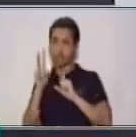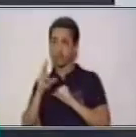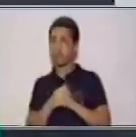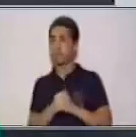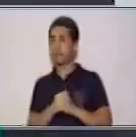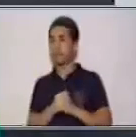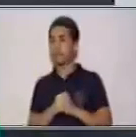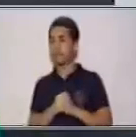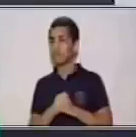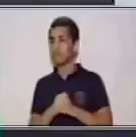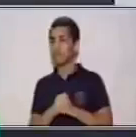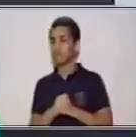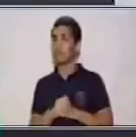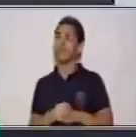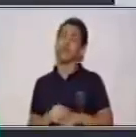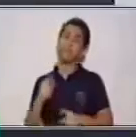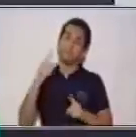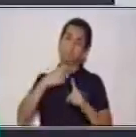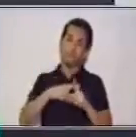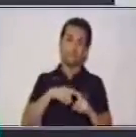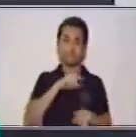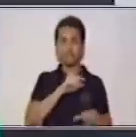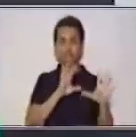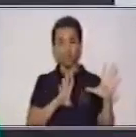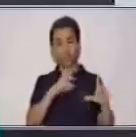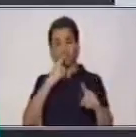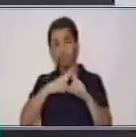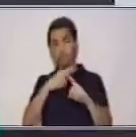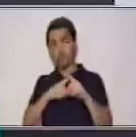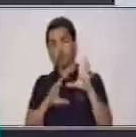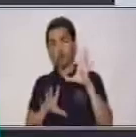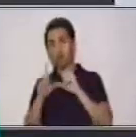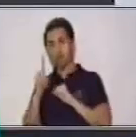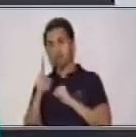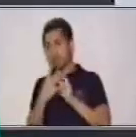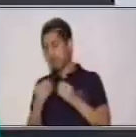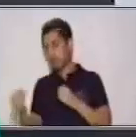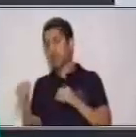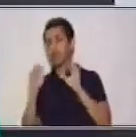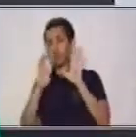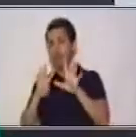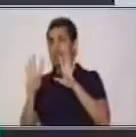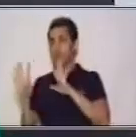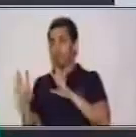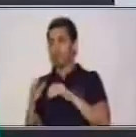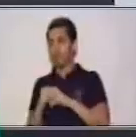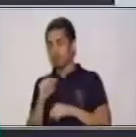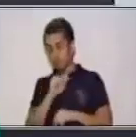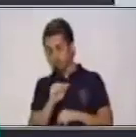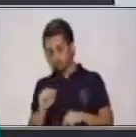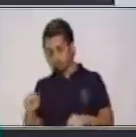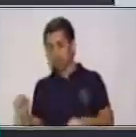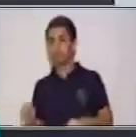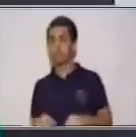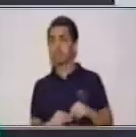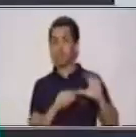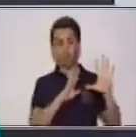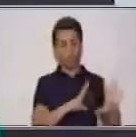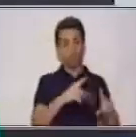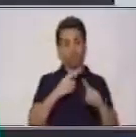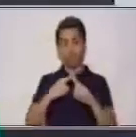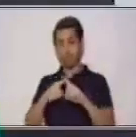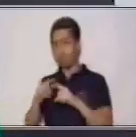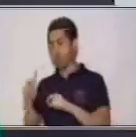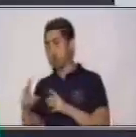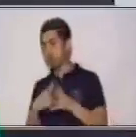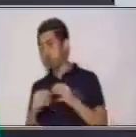Más 9 por 11 nos va a dar 99. Y 9 por 2 nos va a dar